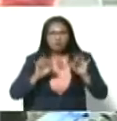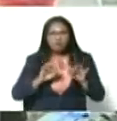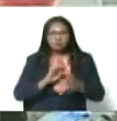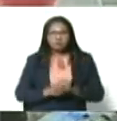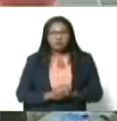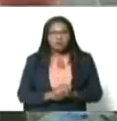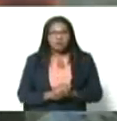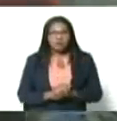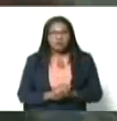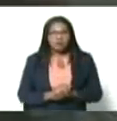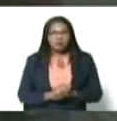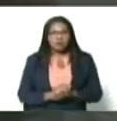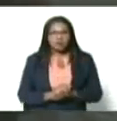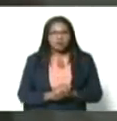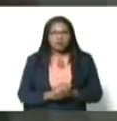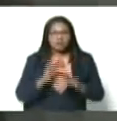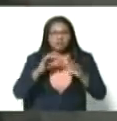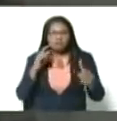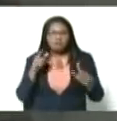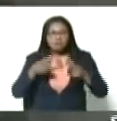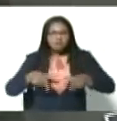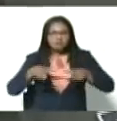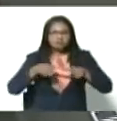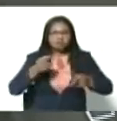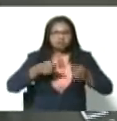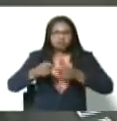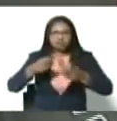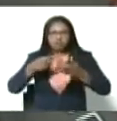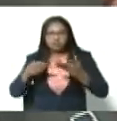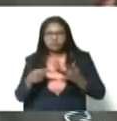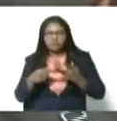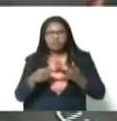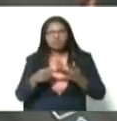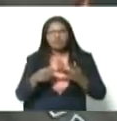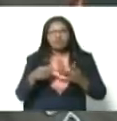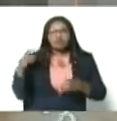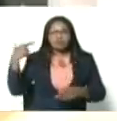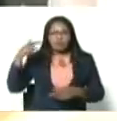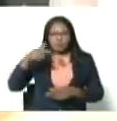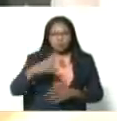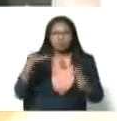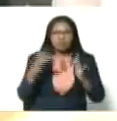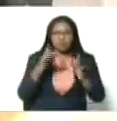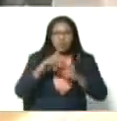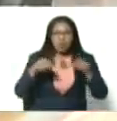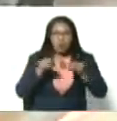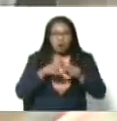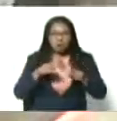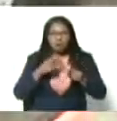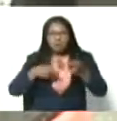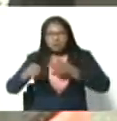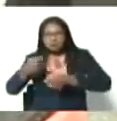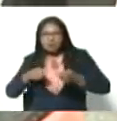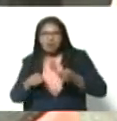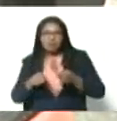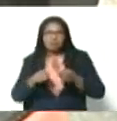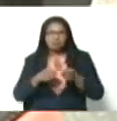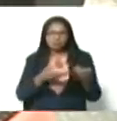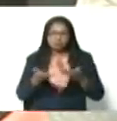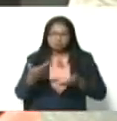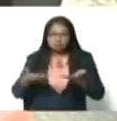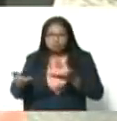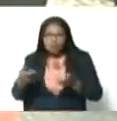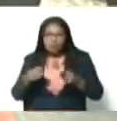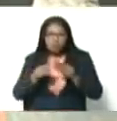acá en esta tienda del transportista. También, de una u otra manera, las alianzas comerciales para poner productos al servicio de